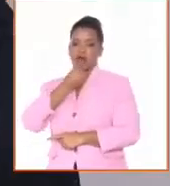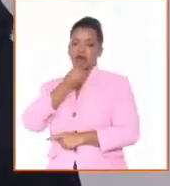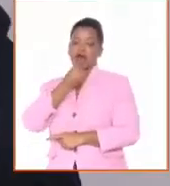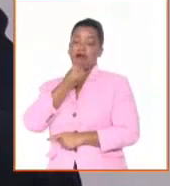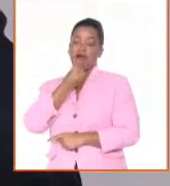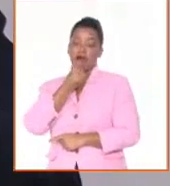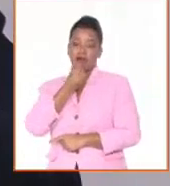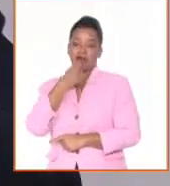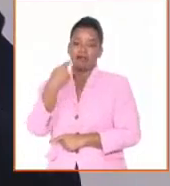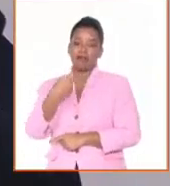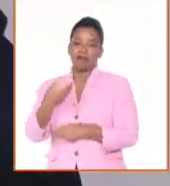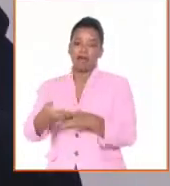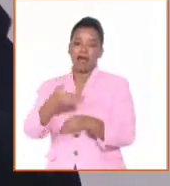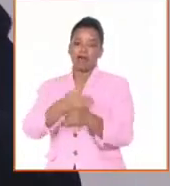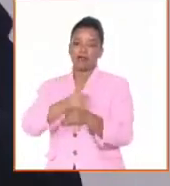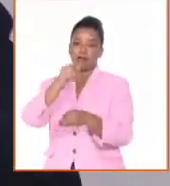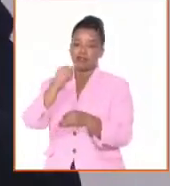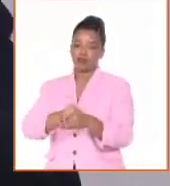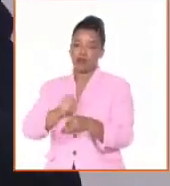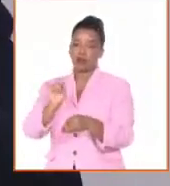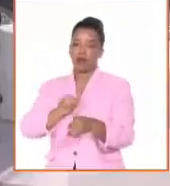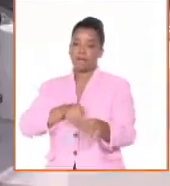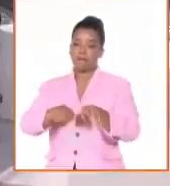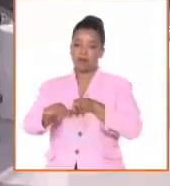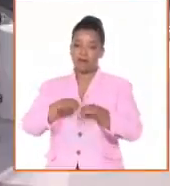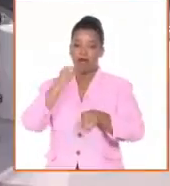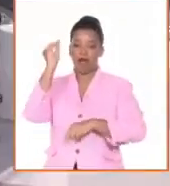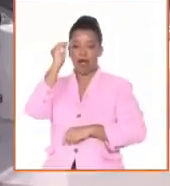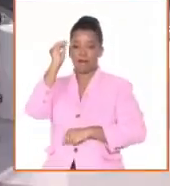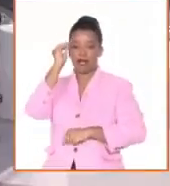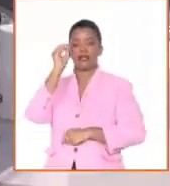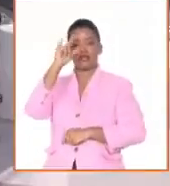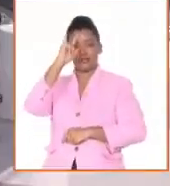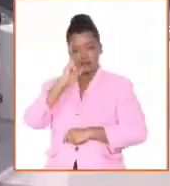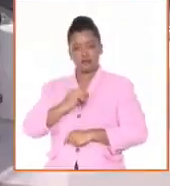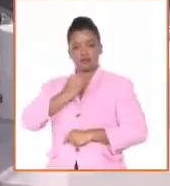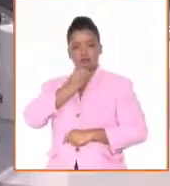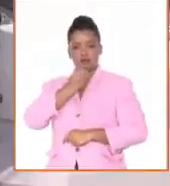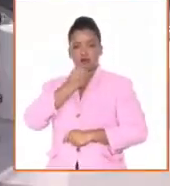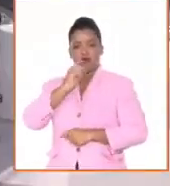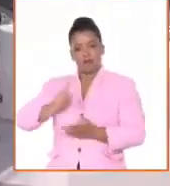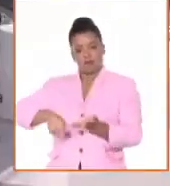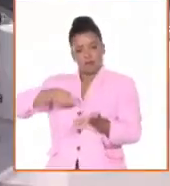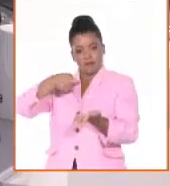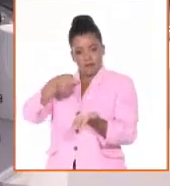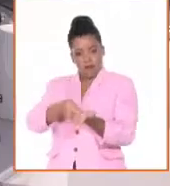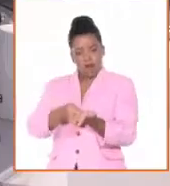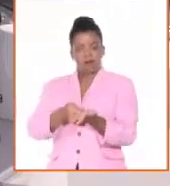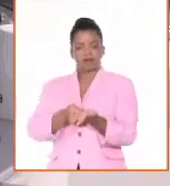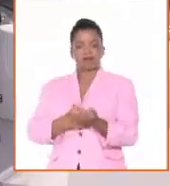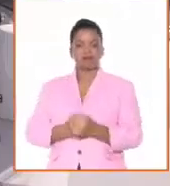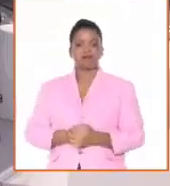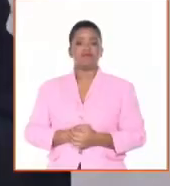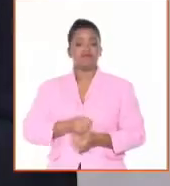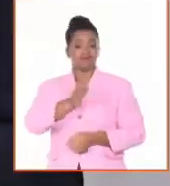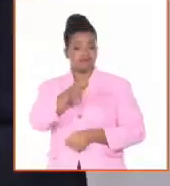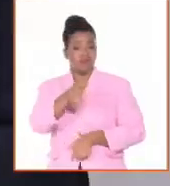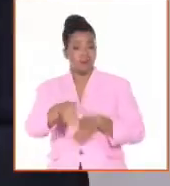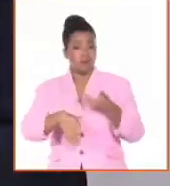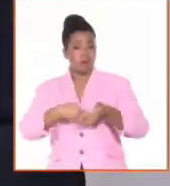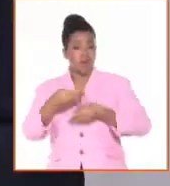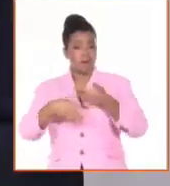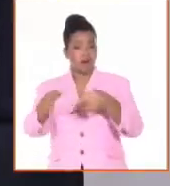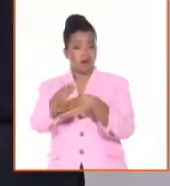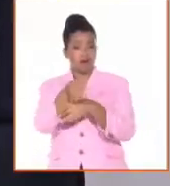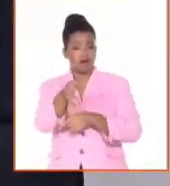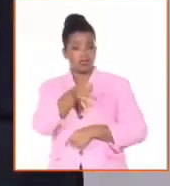allí en esa unidad no se aplica lo que está dispuesto hay varios casos que se mencionan en varios municipios en la capital y eso es totalmente